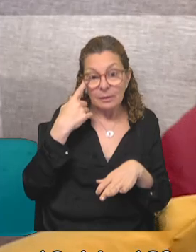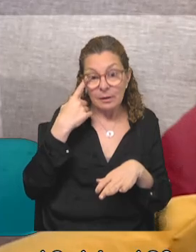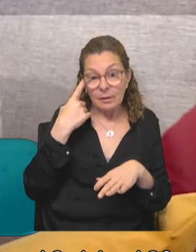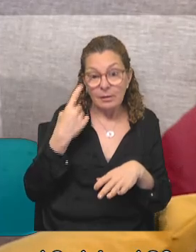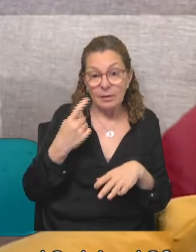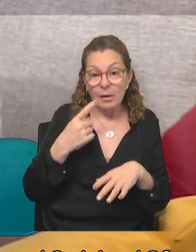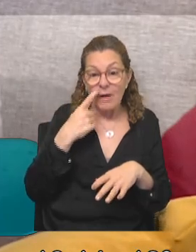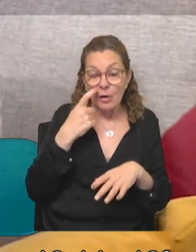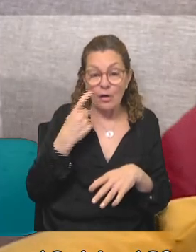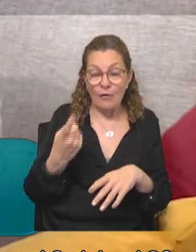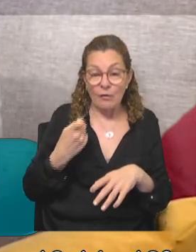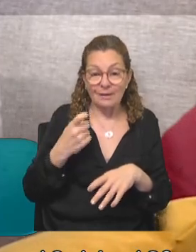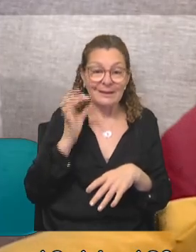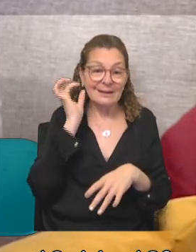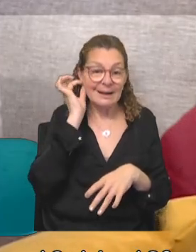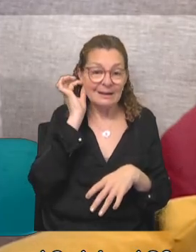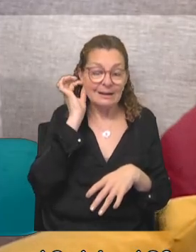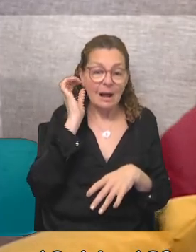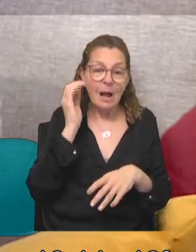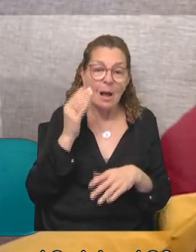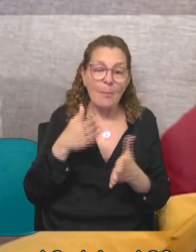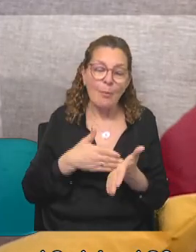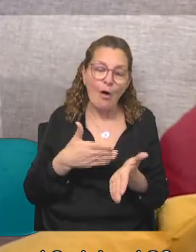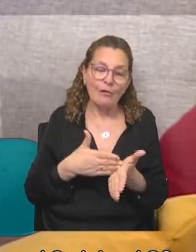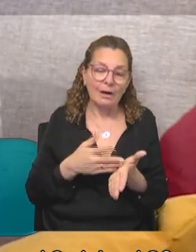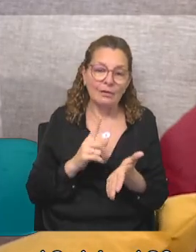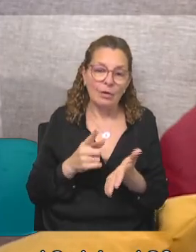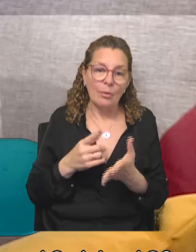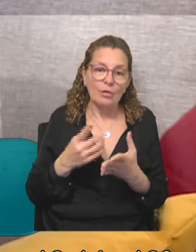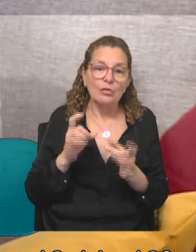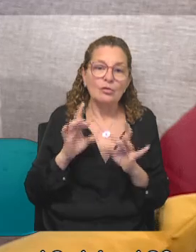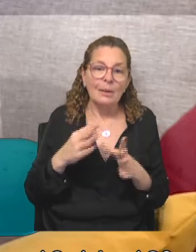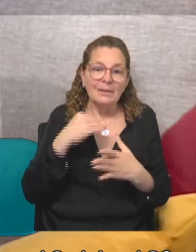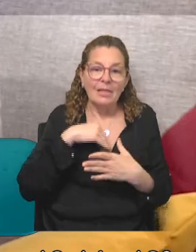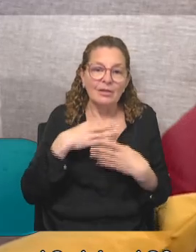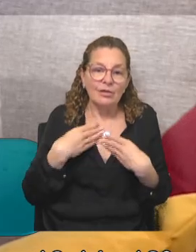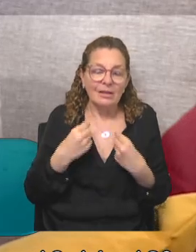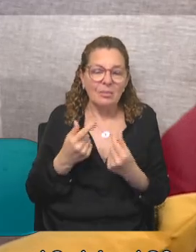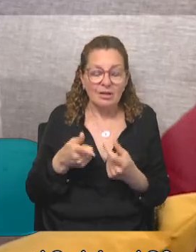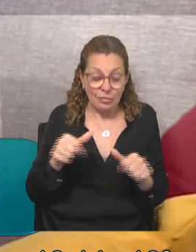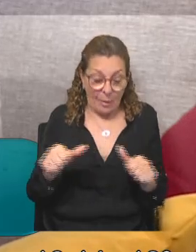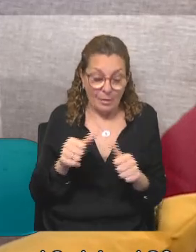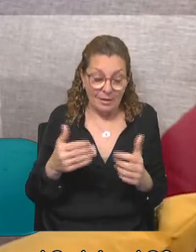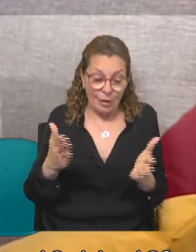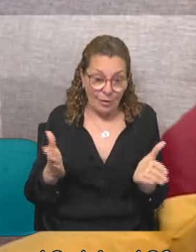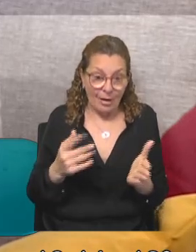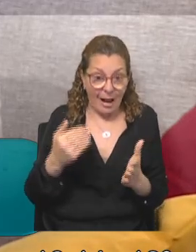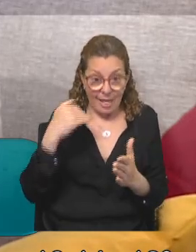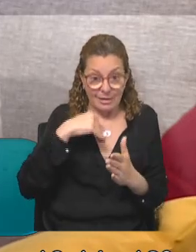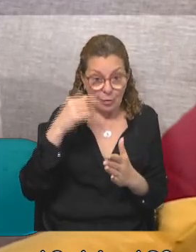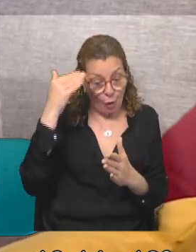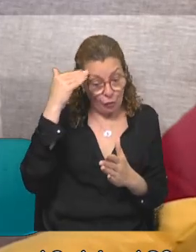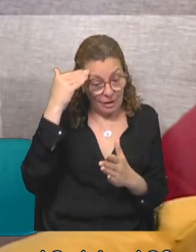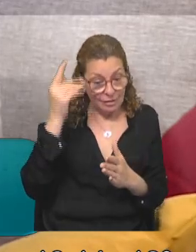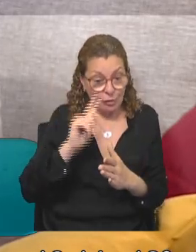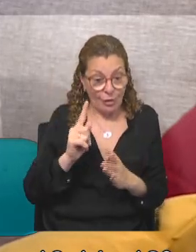fuerte y la nena va a ser la débil y la que solo habla de los sentimientos, estamos generando inconscientemente o conscientemente